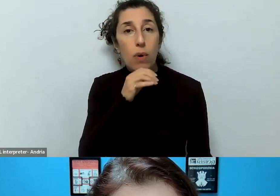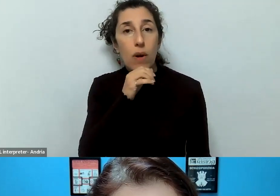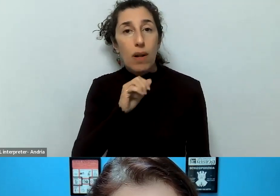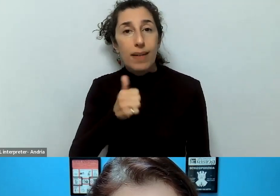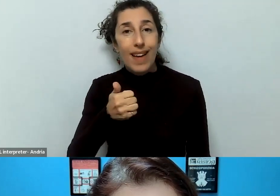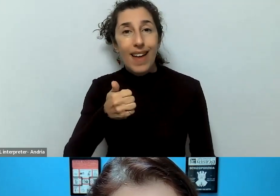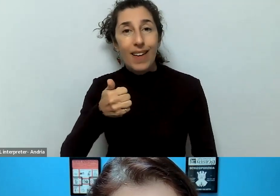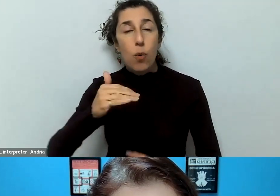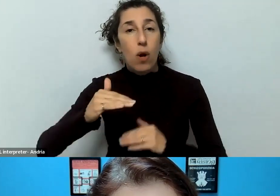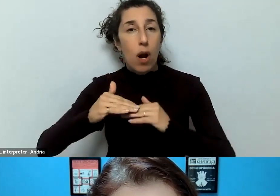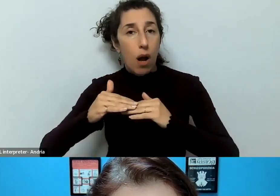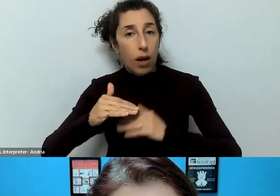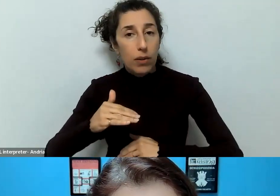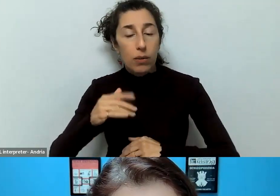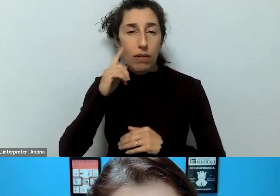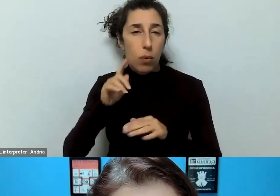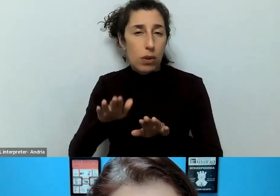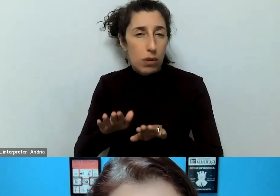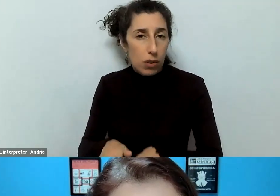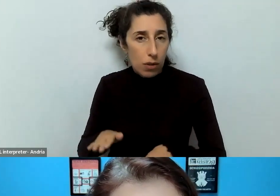con una persona que tiene menos de 10 años?